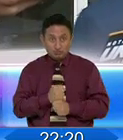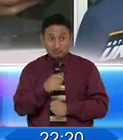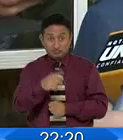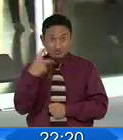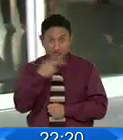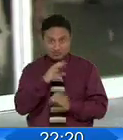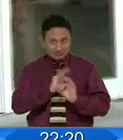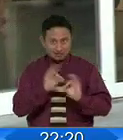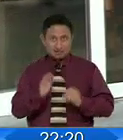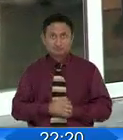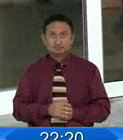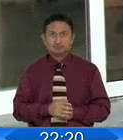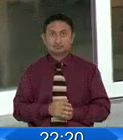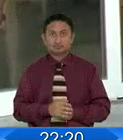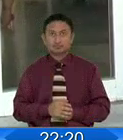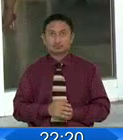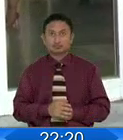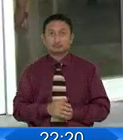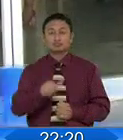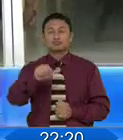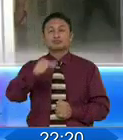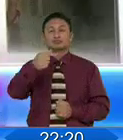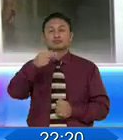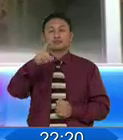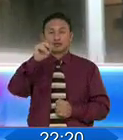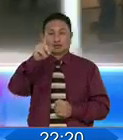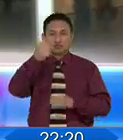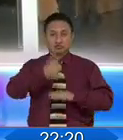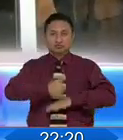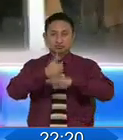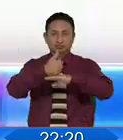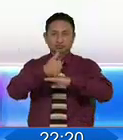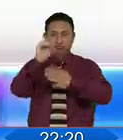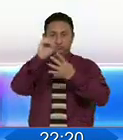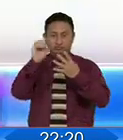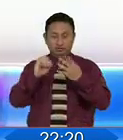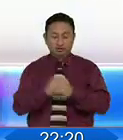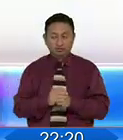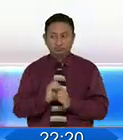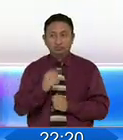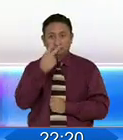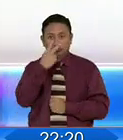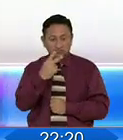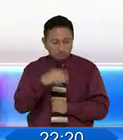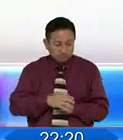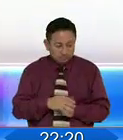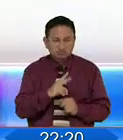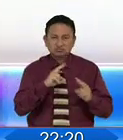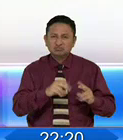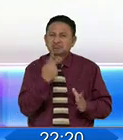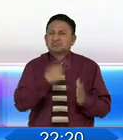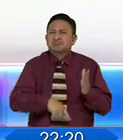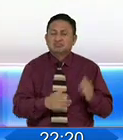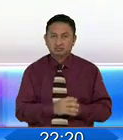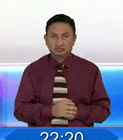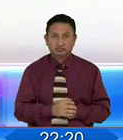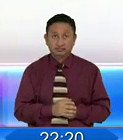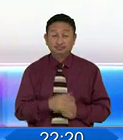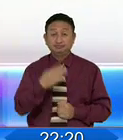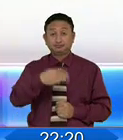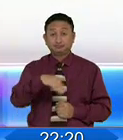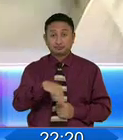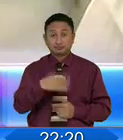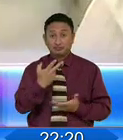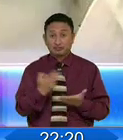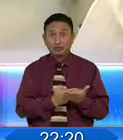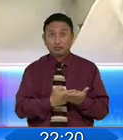inconvenientes agustín galván titular de la selección personalmente quiso constatar el avance de las investigaciones este miércoles se